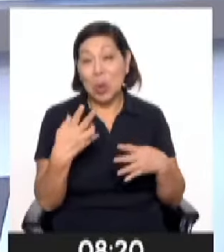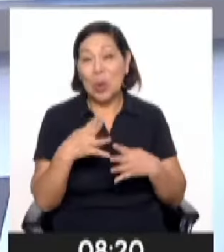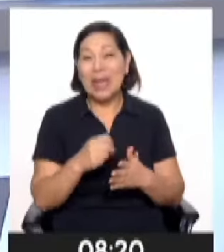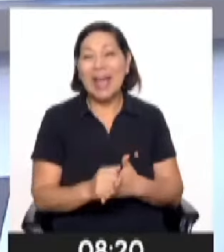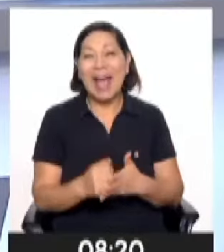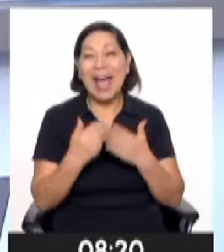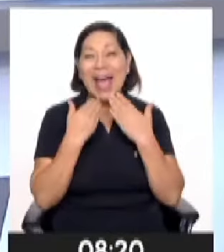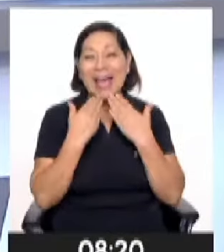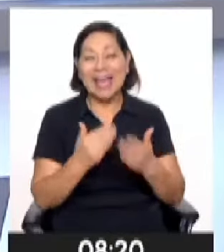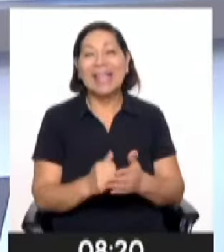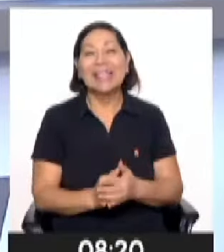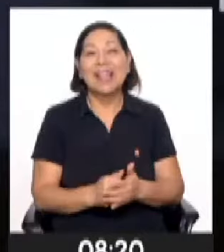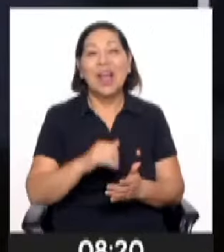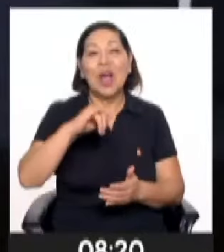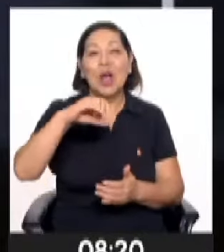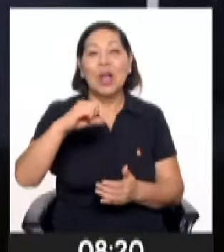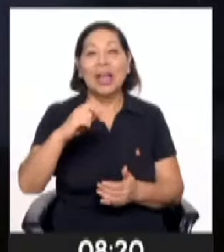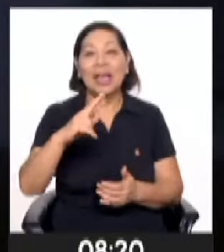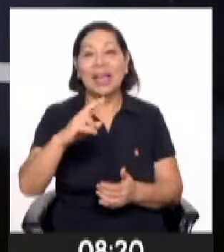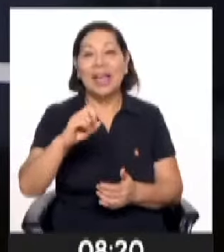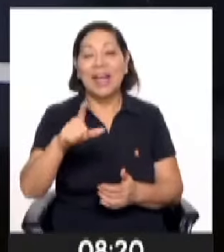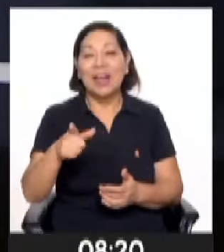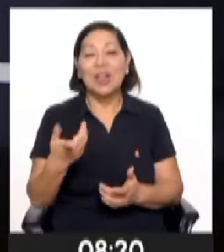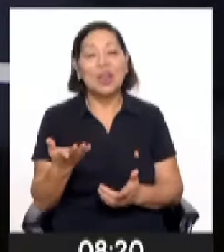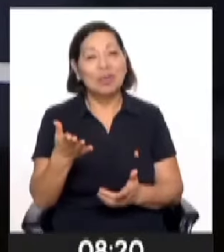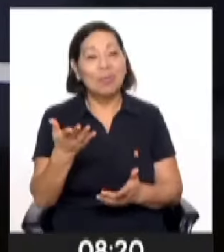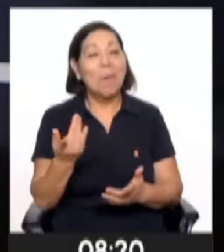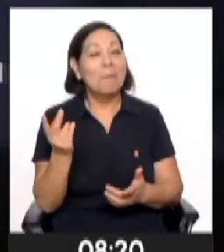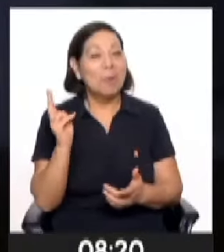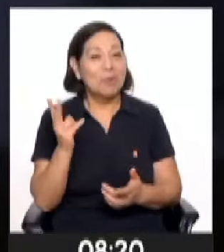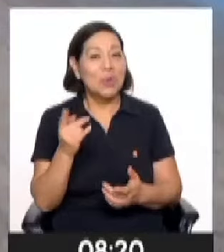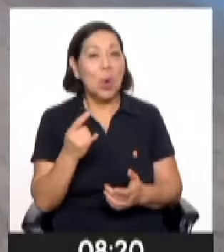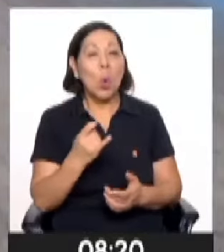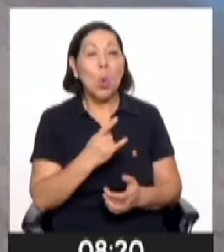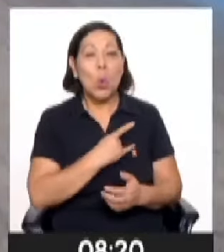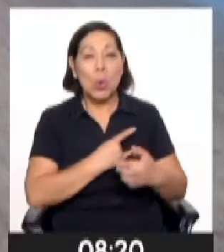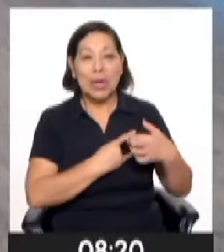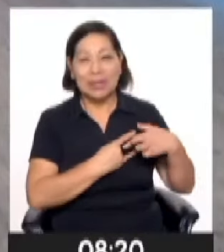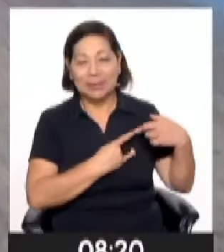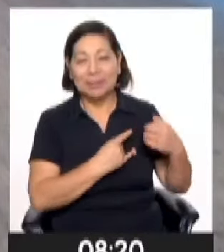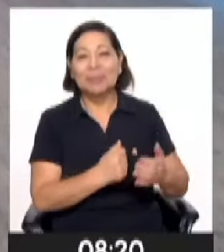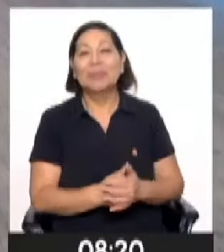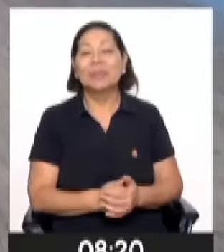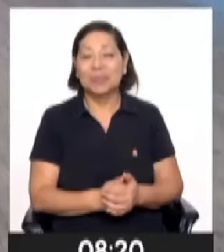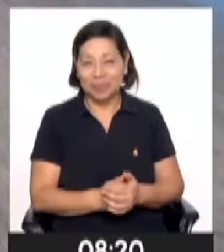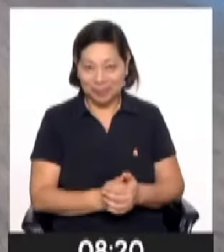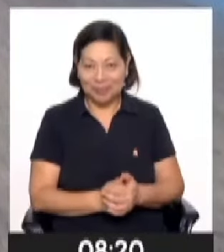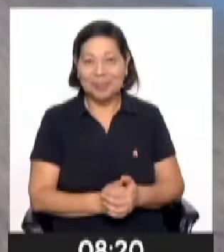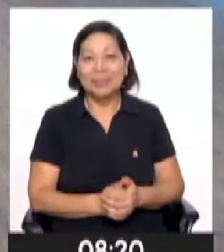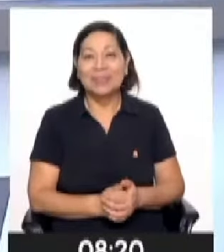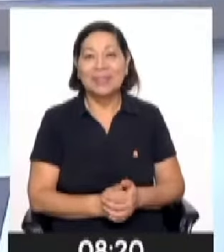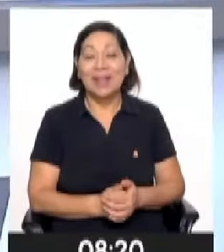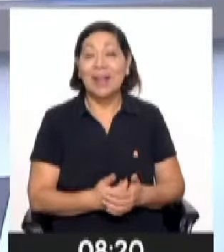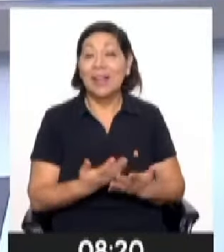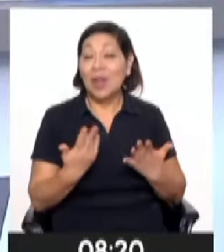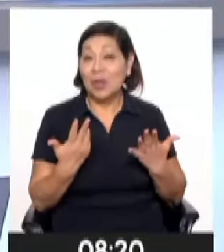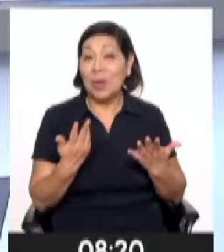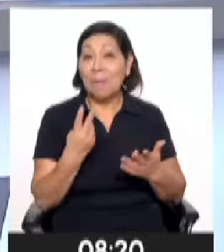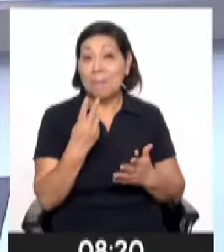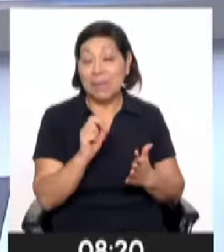Muy bien, gracias, estuvo con nosotros Jorge Carrillo Acosta, docente y experto en finanzas de la Pacífico Business School. Muy buenos días. Bien, amigos,